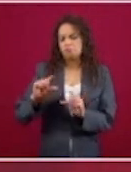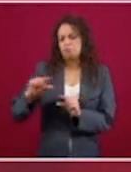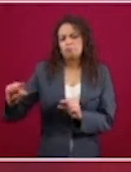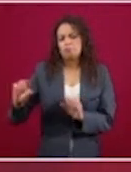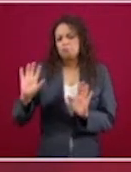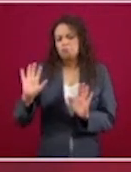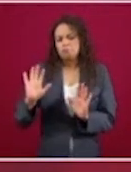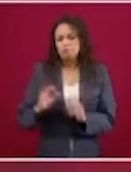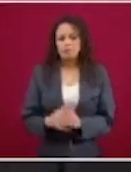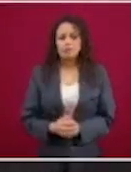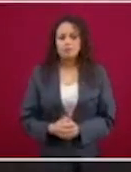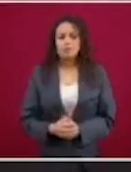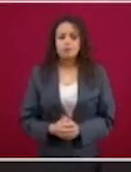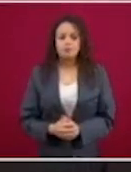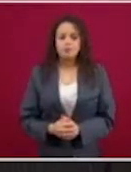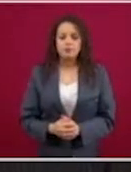Eso